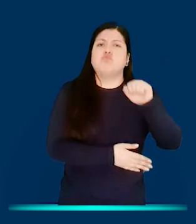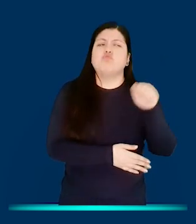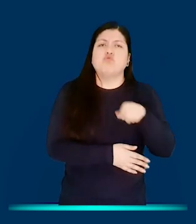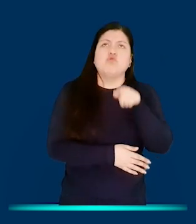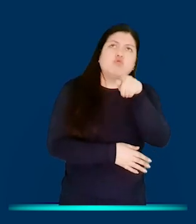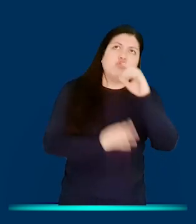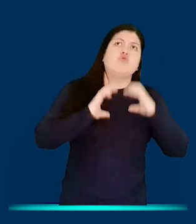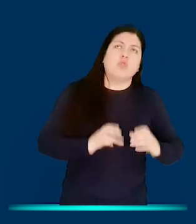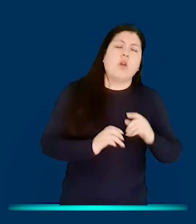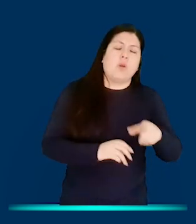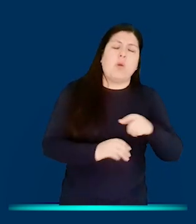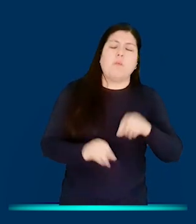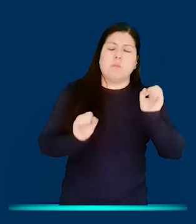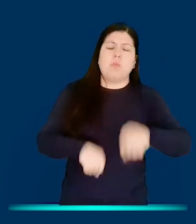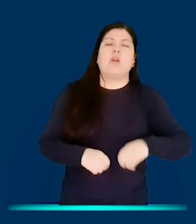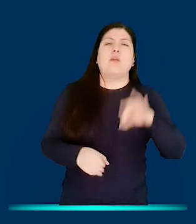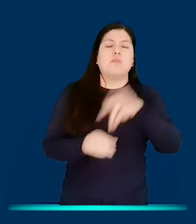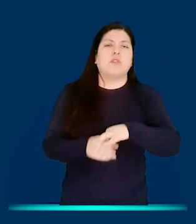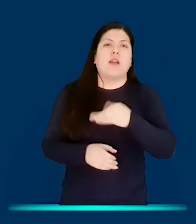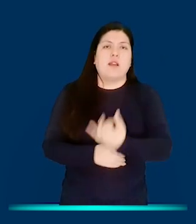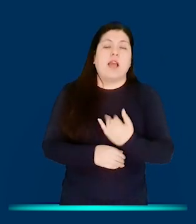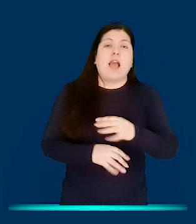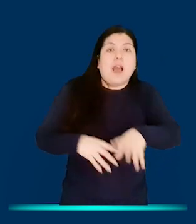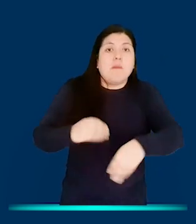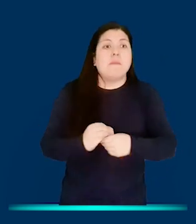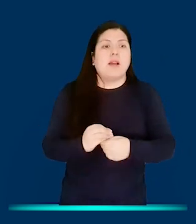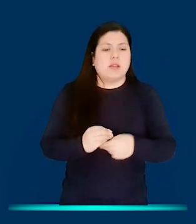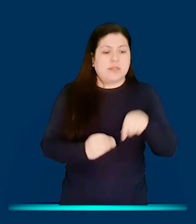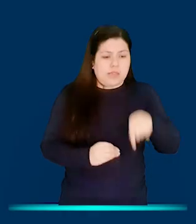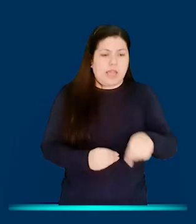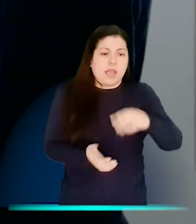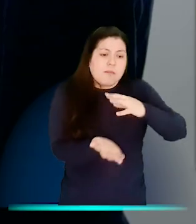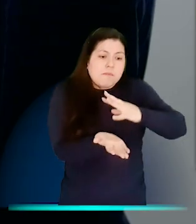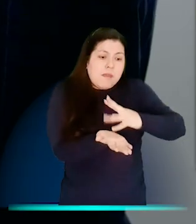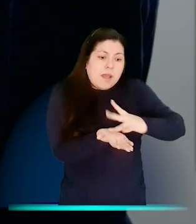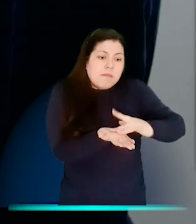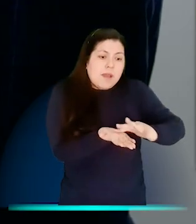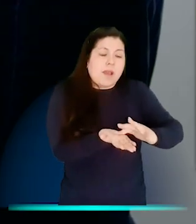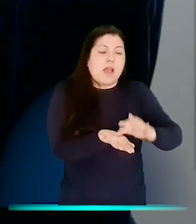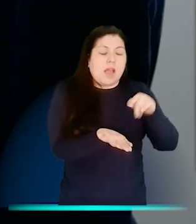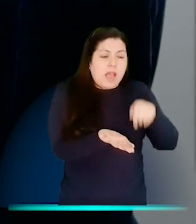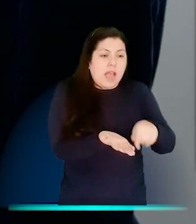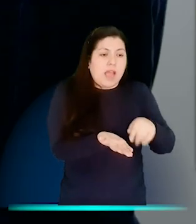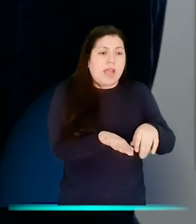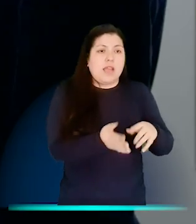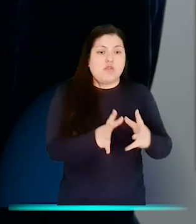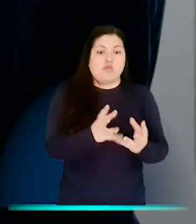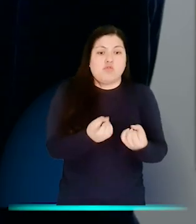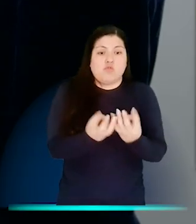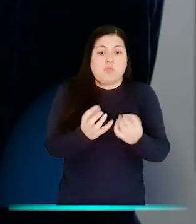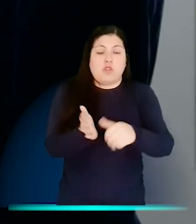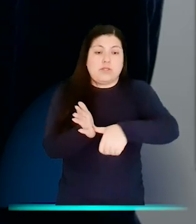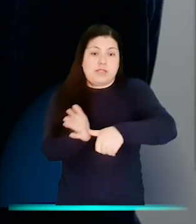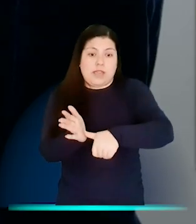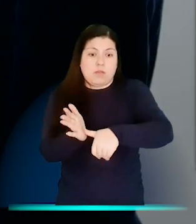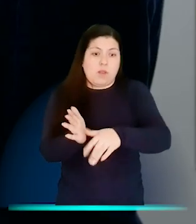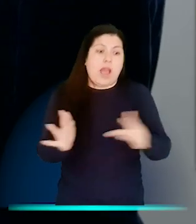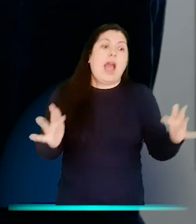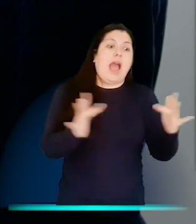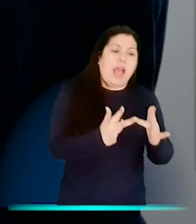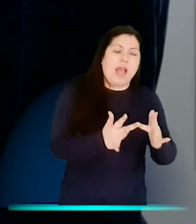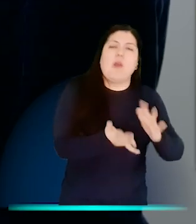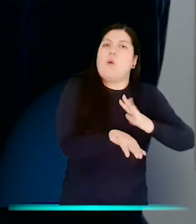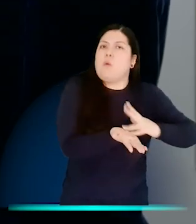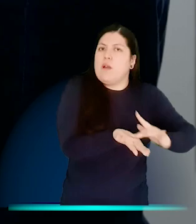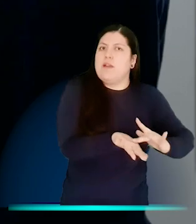ese ciudadano está habilitado para votar en esa mesa de votación. Además, corrobora que el cupo